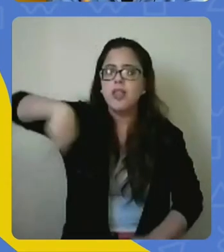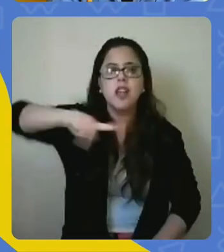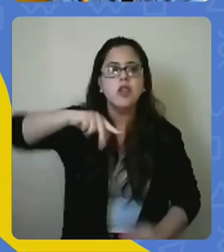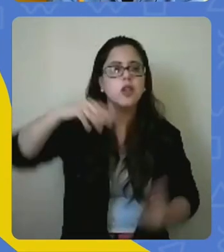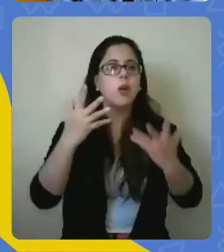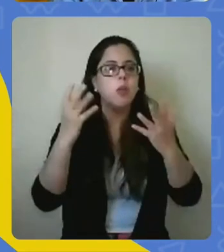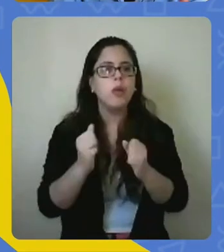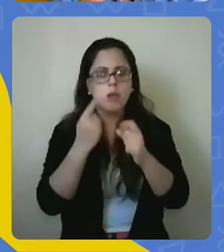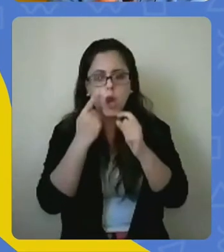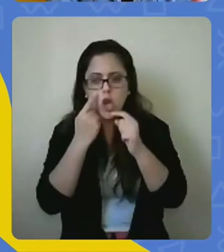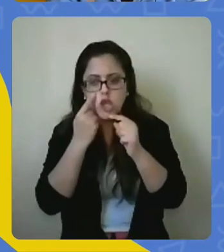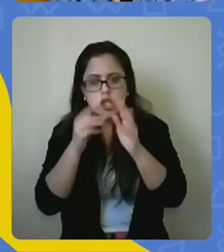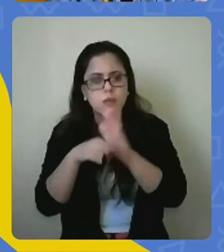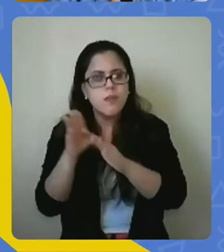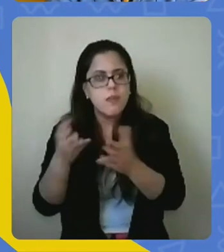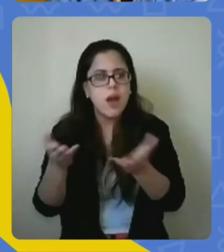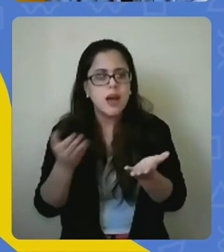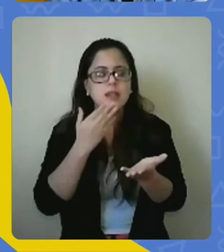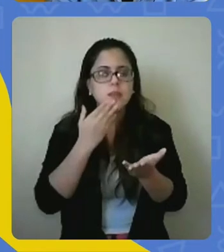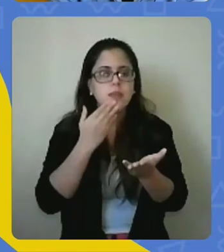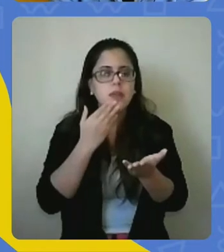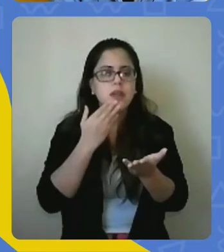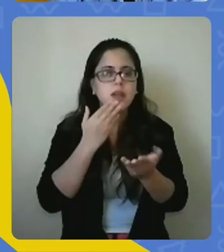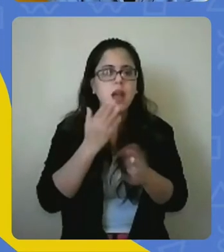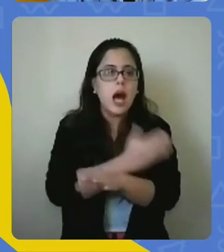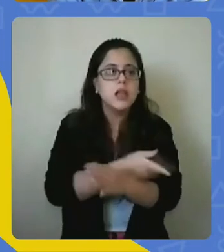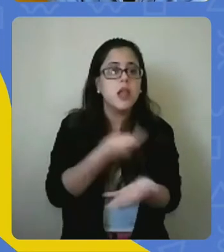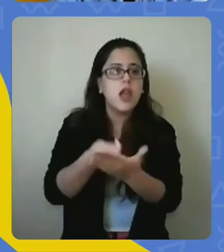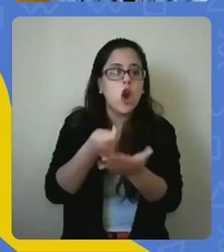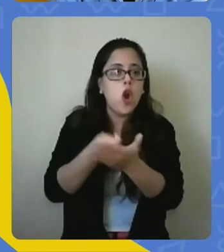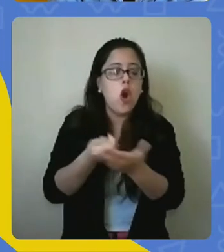ellos incluso antes de obtener el juego?